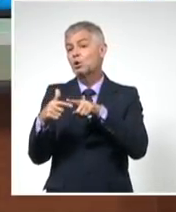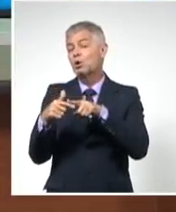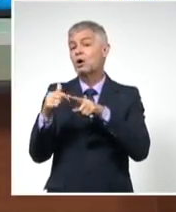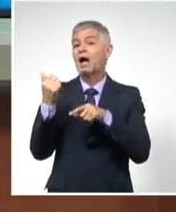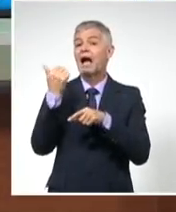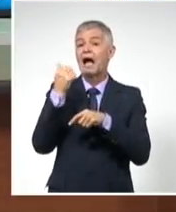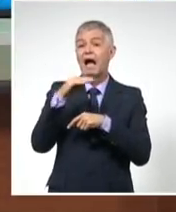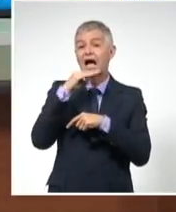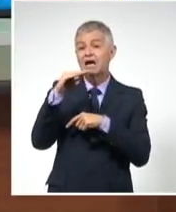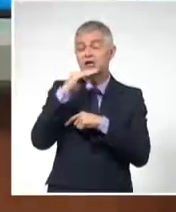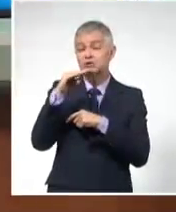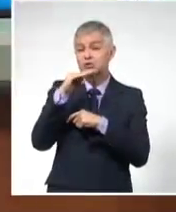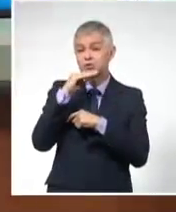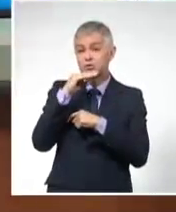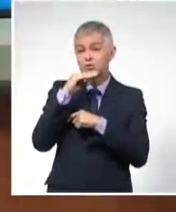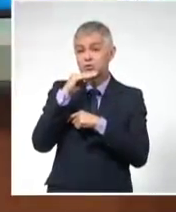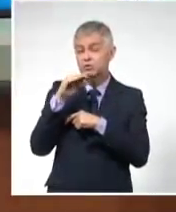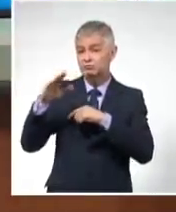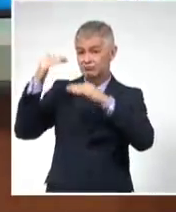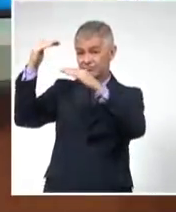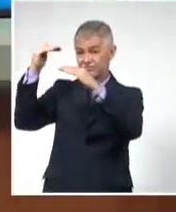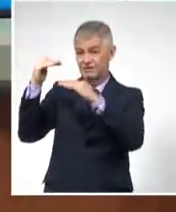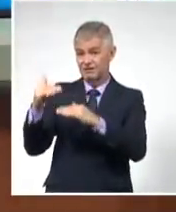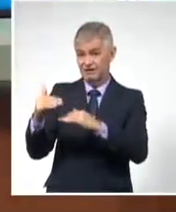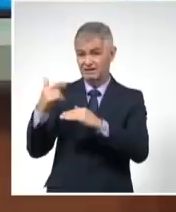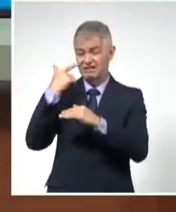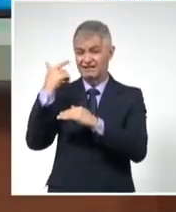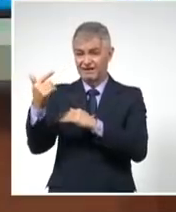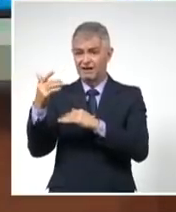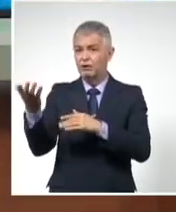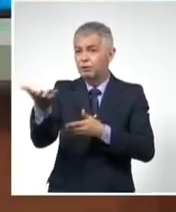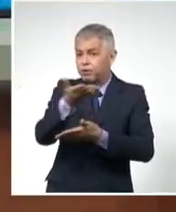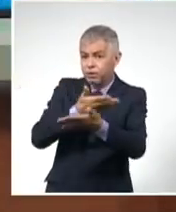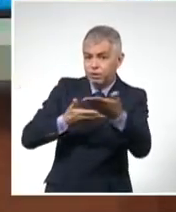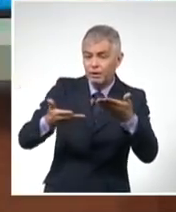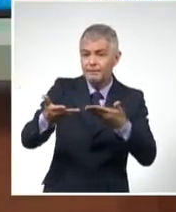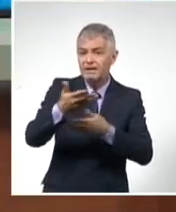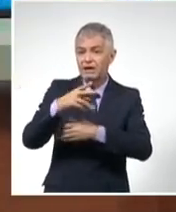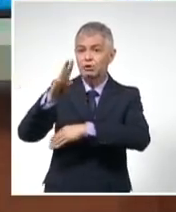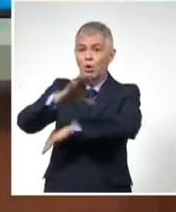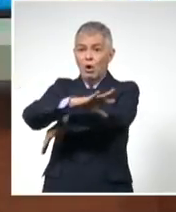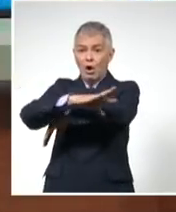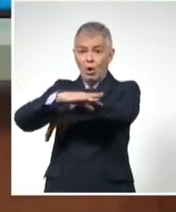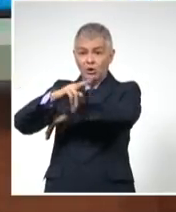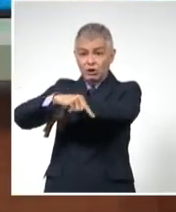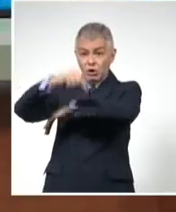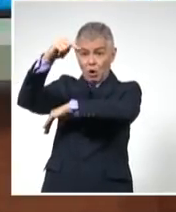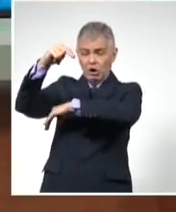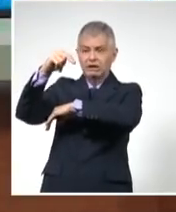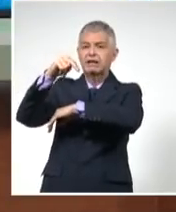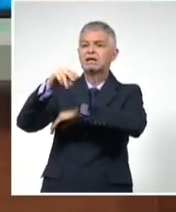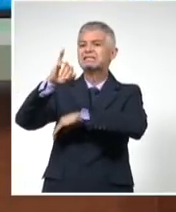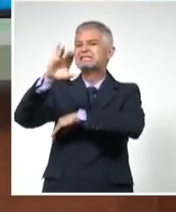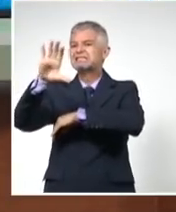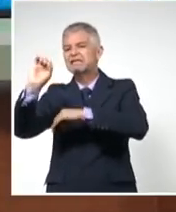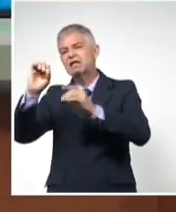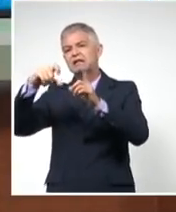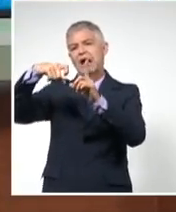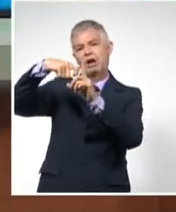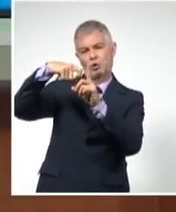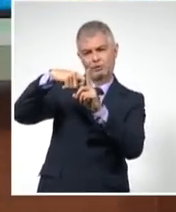azul. Quiere decir que podemos ahí tener vientos aquí, digamos, en la costa norte, de 60 kilómetros por